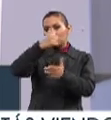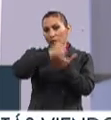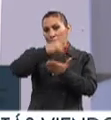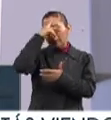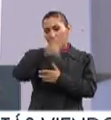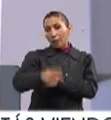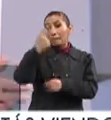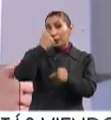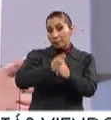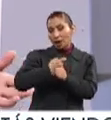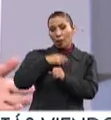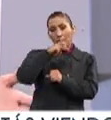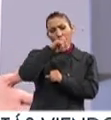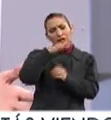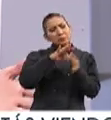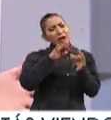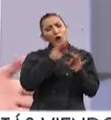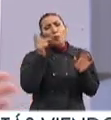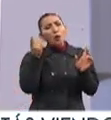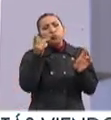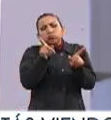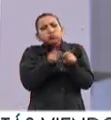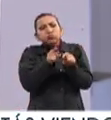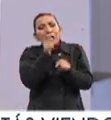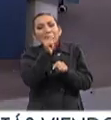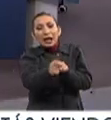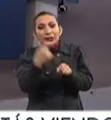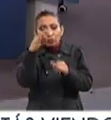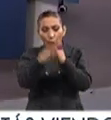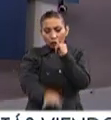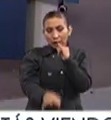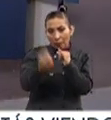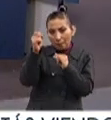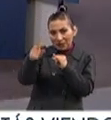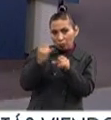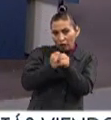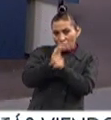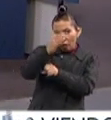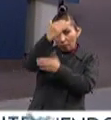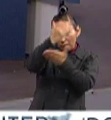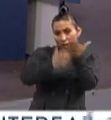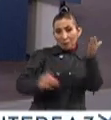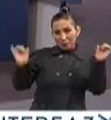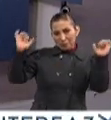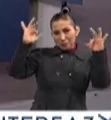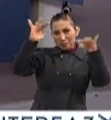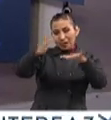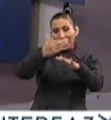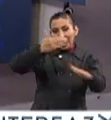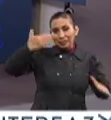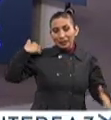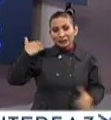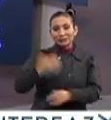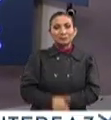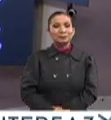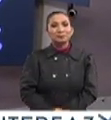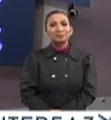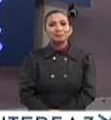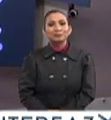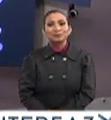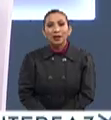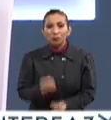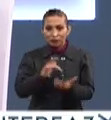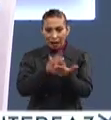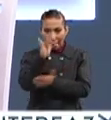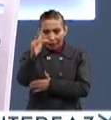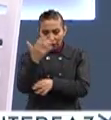Y bueno, primero que nada, Mauricio, pues platícanos un poco sobre las conclusiones de este gran evento que veíamos antes de irnos a la pausa. Pues